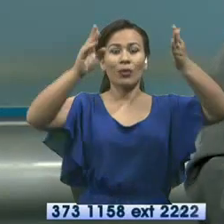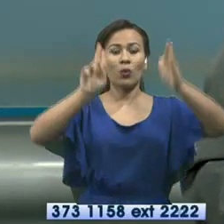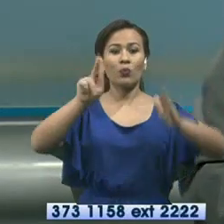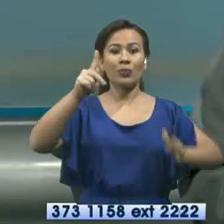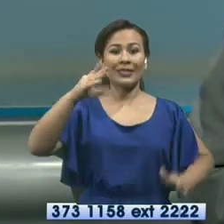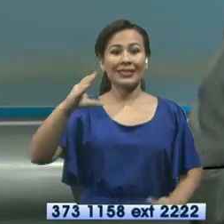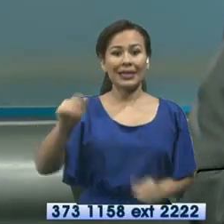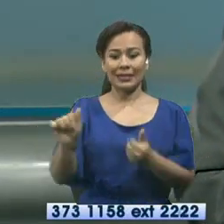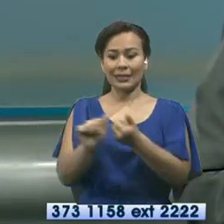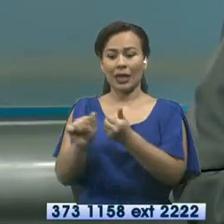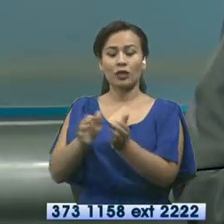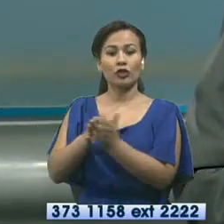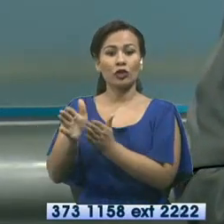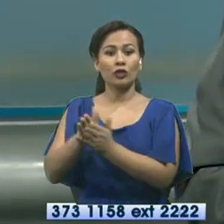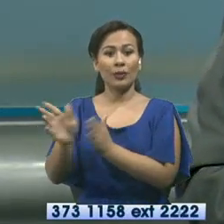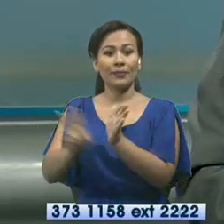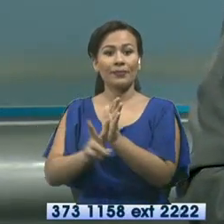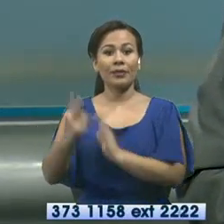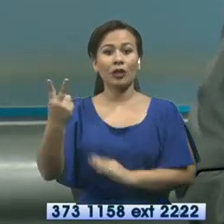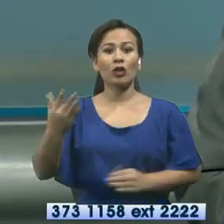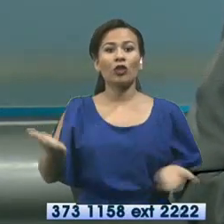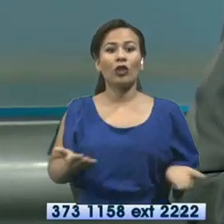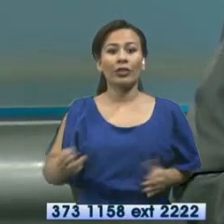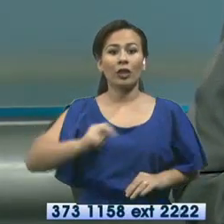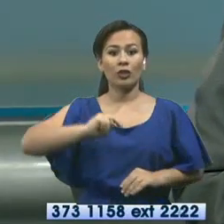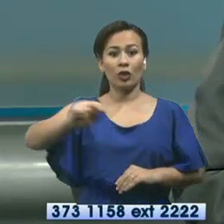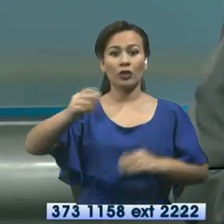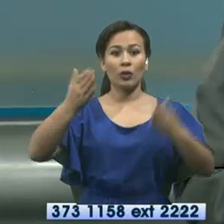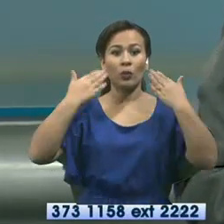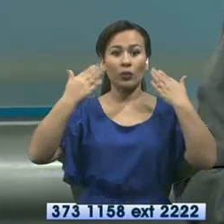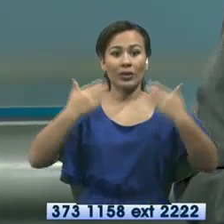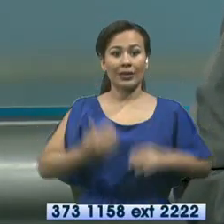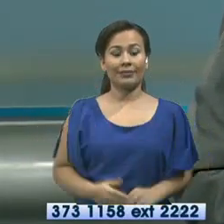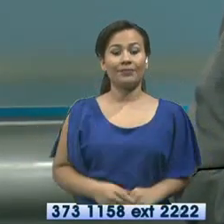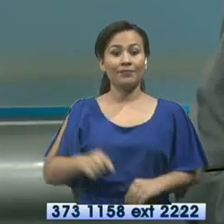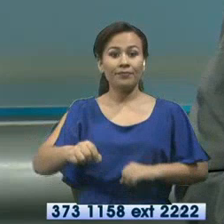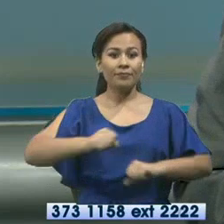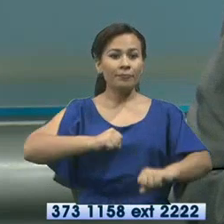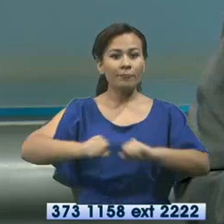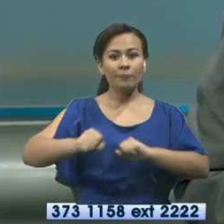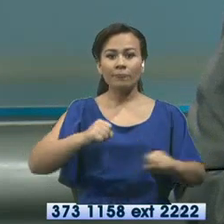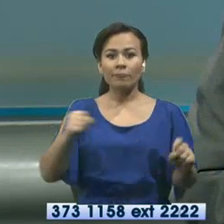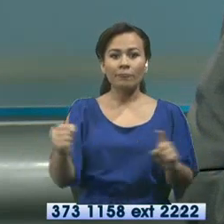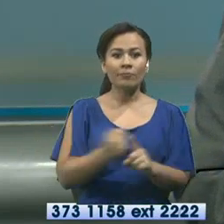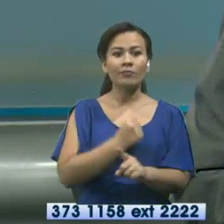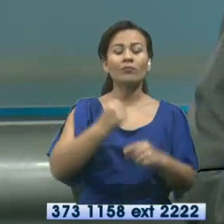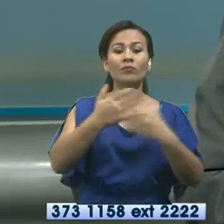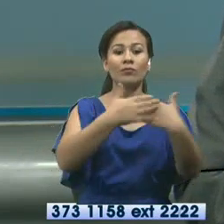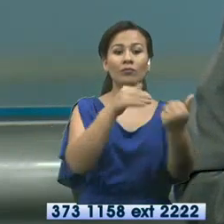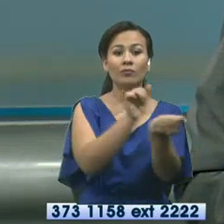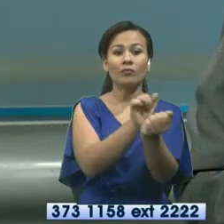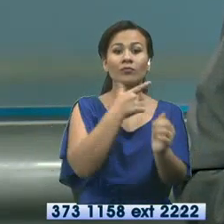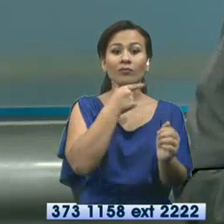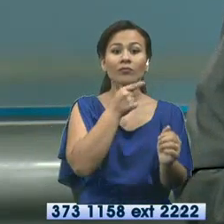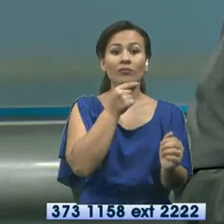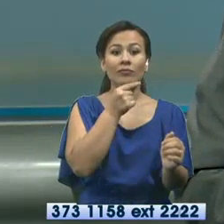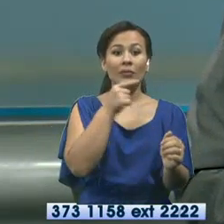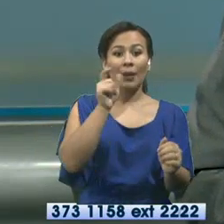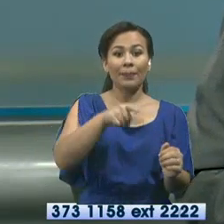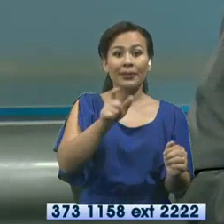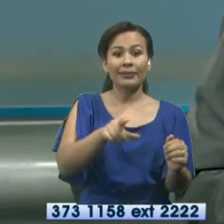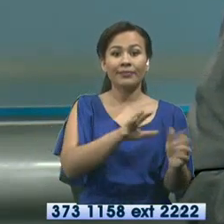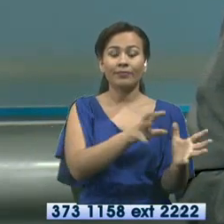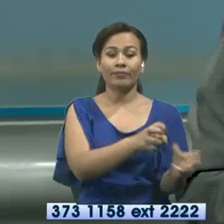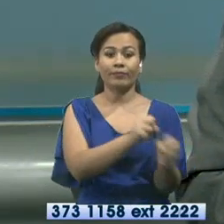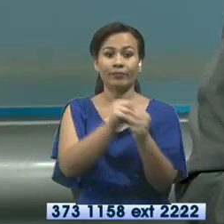Socio Vivienda 2, esto es al noroeste de Guayaquil. En ese operativo quedaron detenidos algunos sospechosos de ser parte de